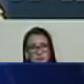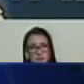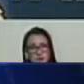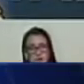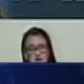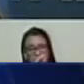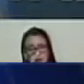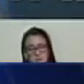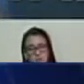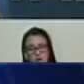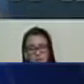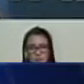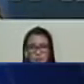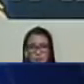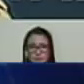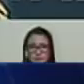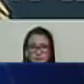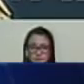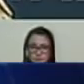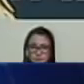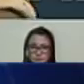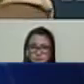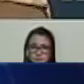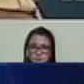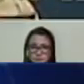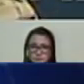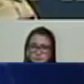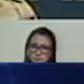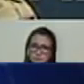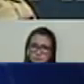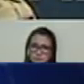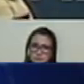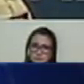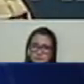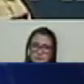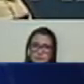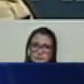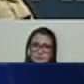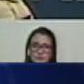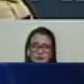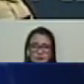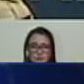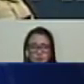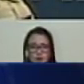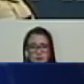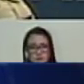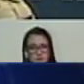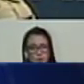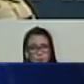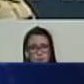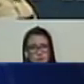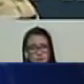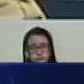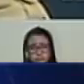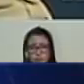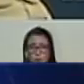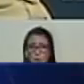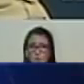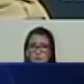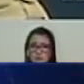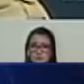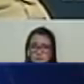46%. En Estados Unidos, ¿ustedes saben cuánto es la participación histórica en elecciones en Estados Unidos? 50%,